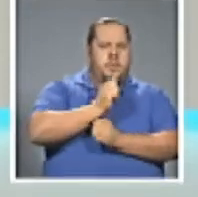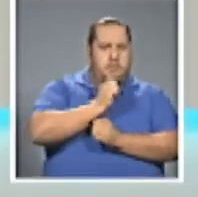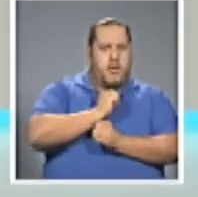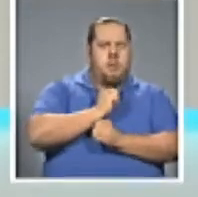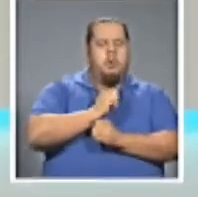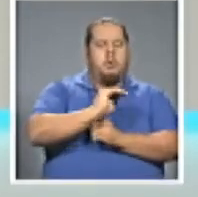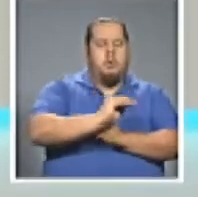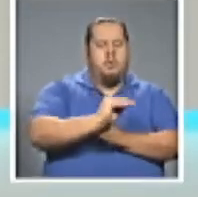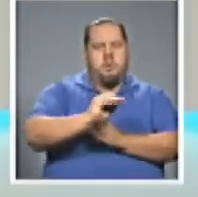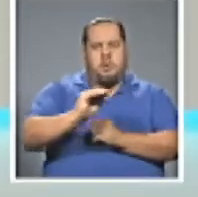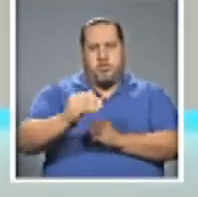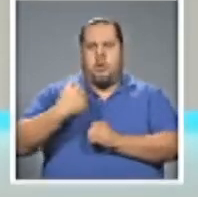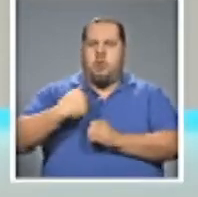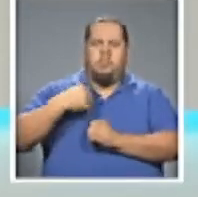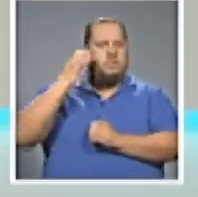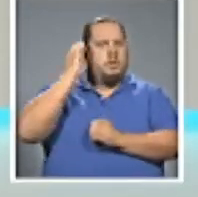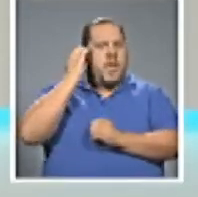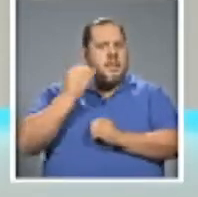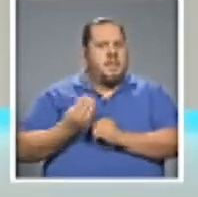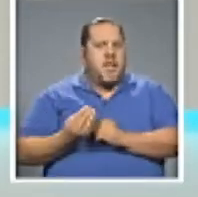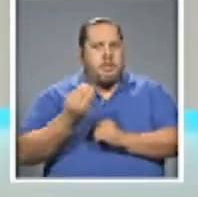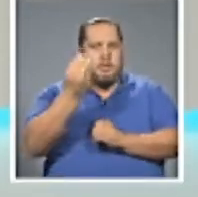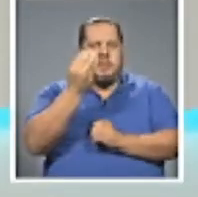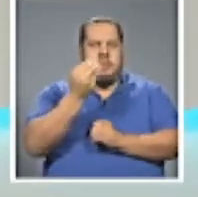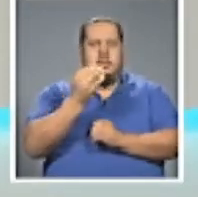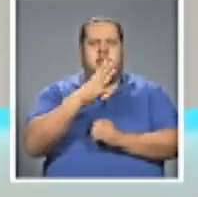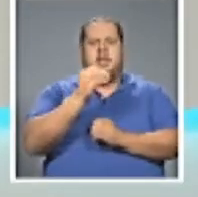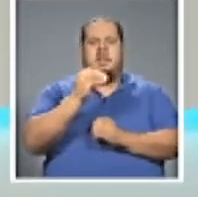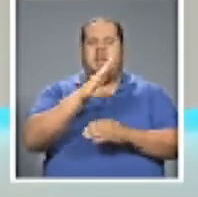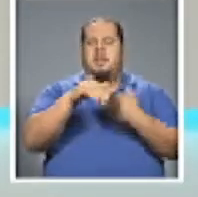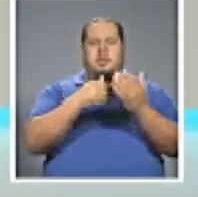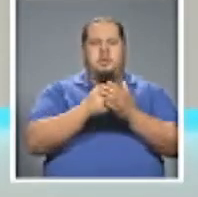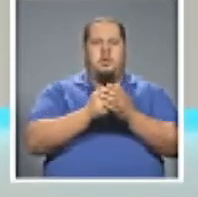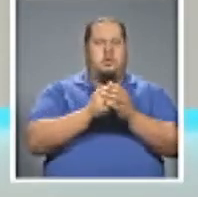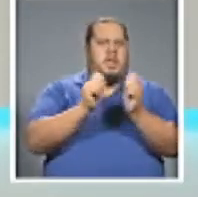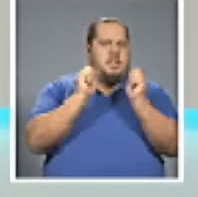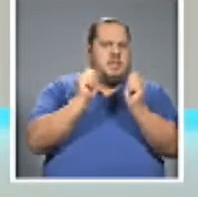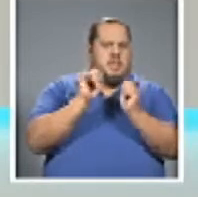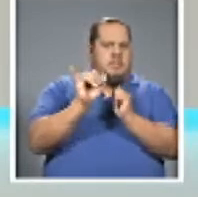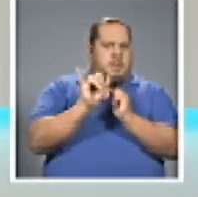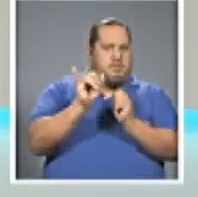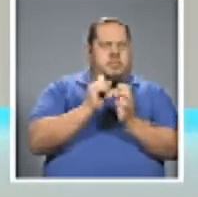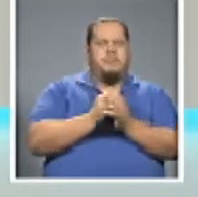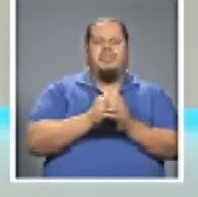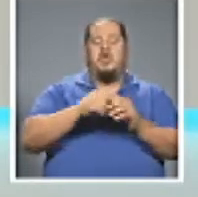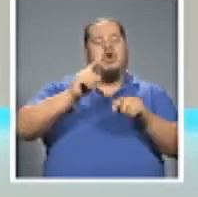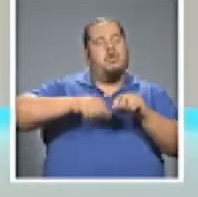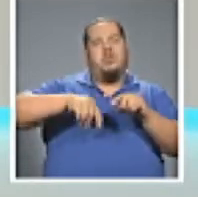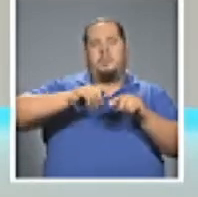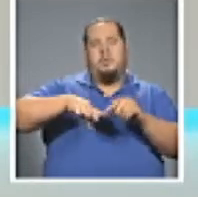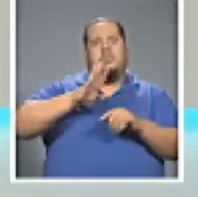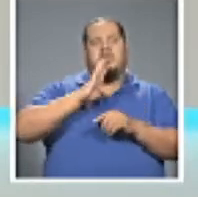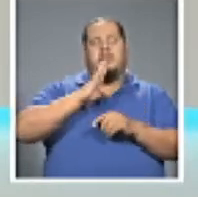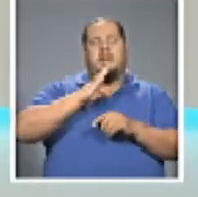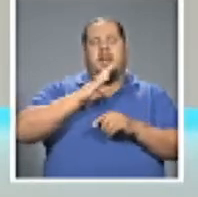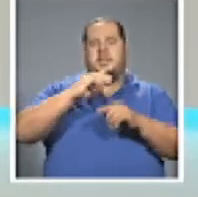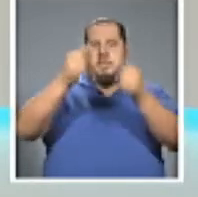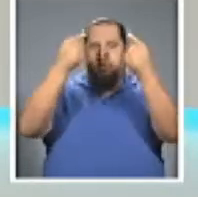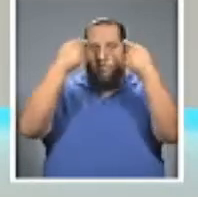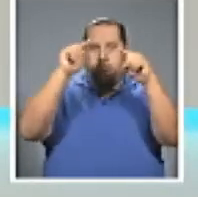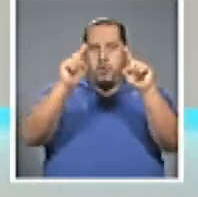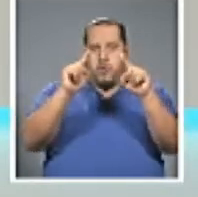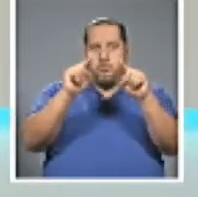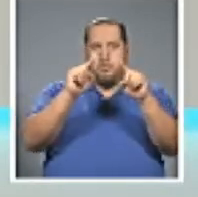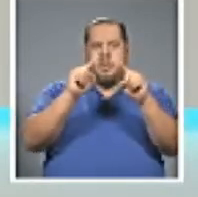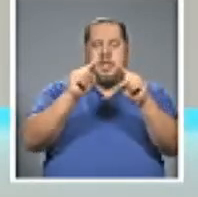niños y adolescentes y la comunidad académica también. No se puede hablar de los logros que ha generado el trabajo